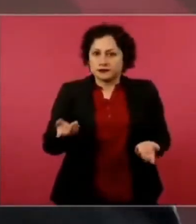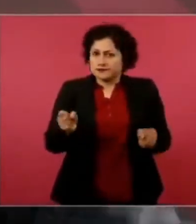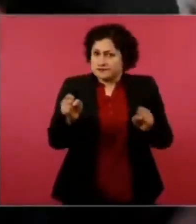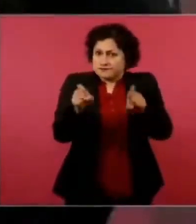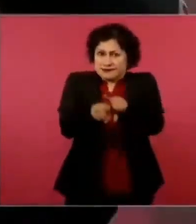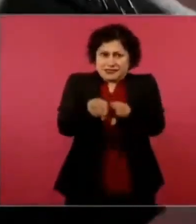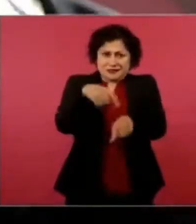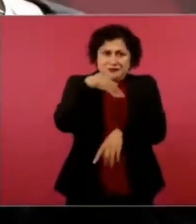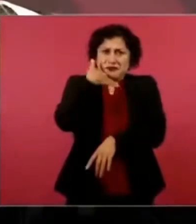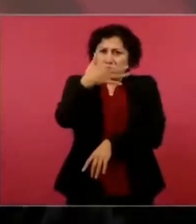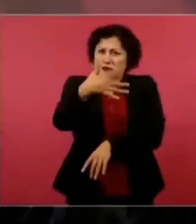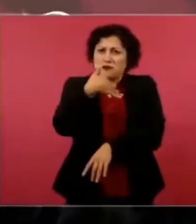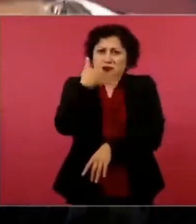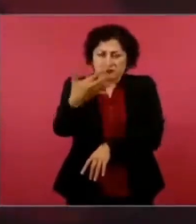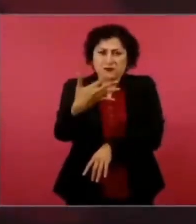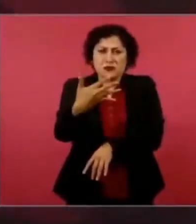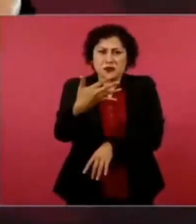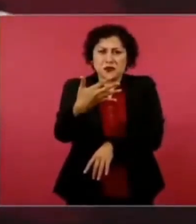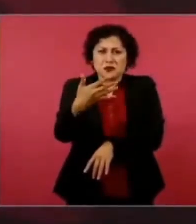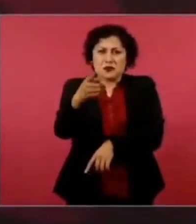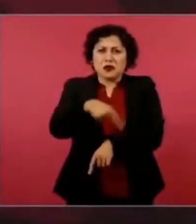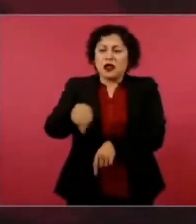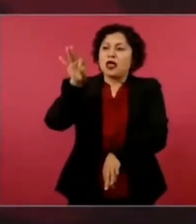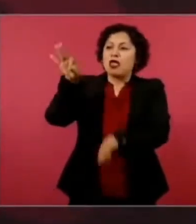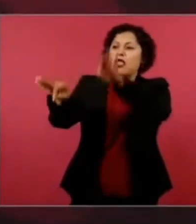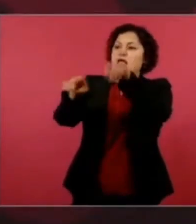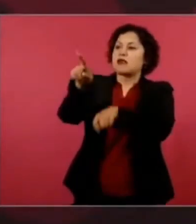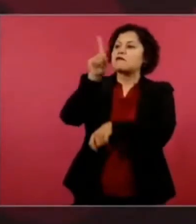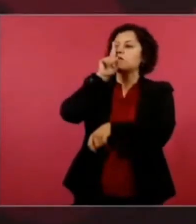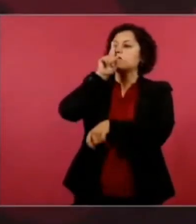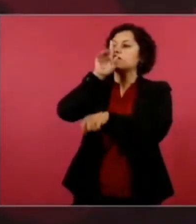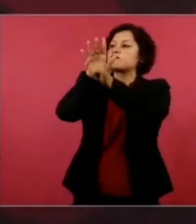y así controlaban, así dominaban.